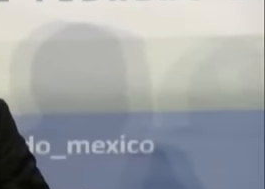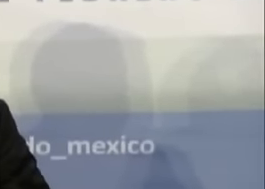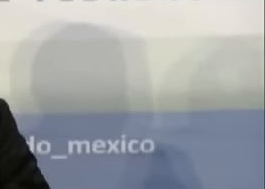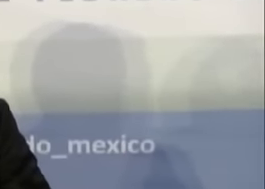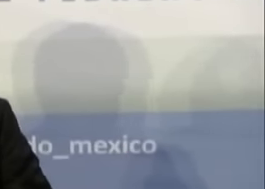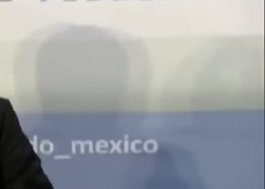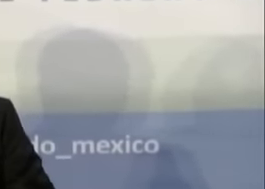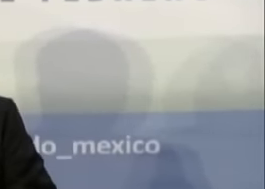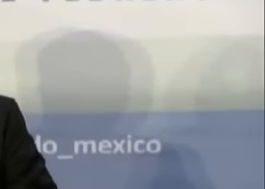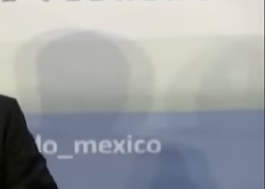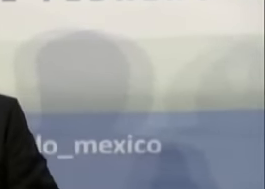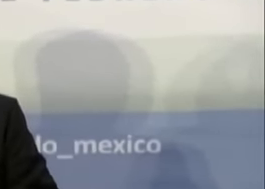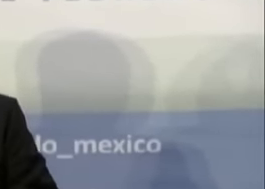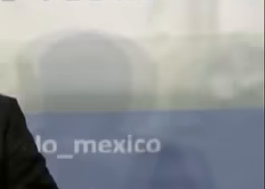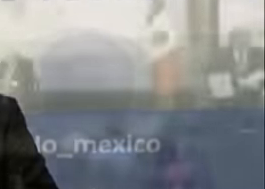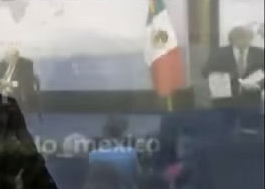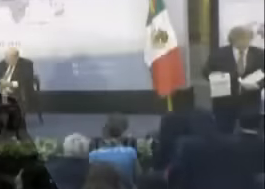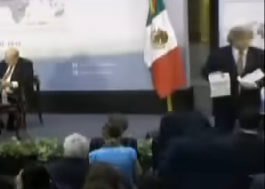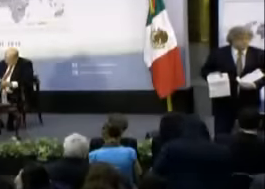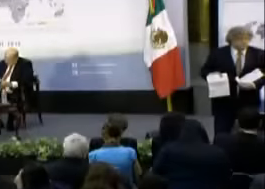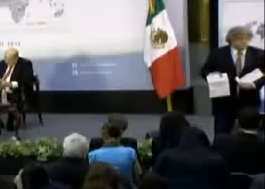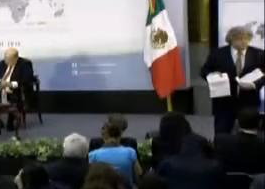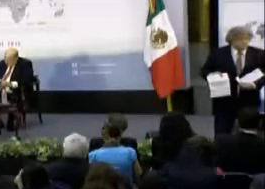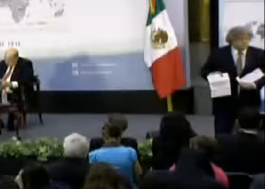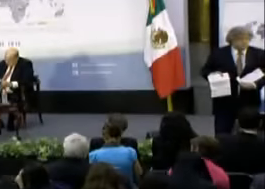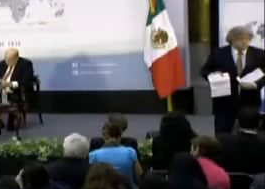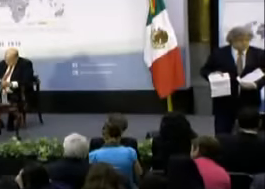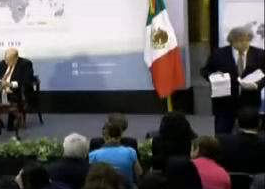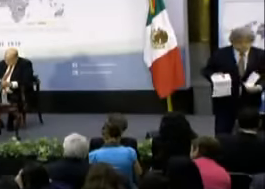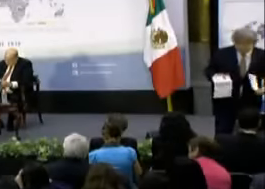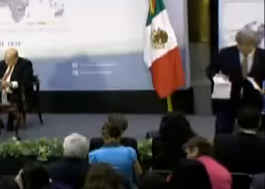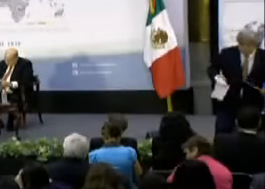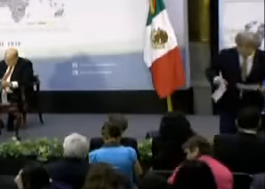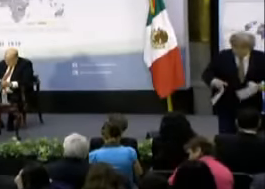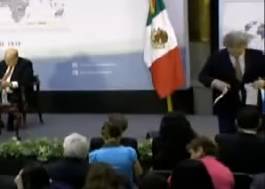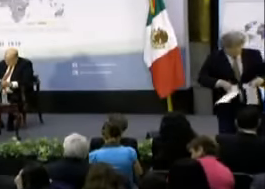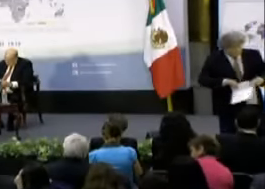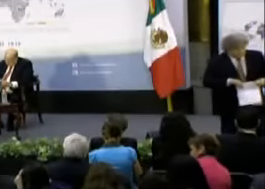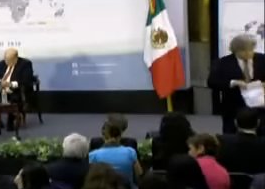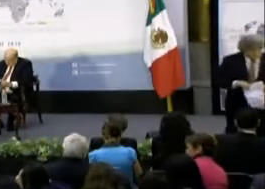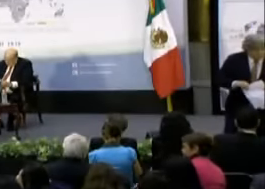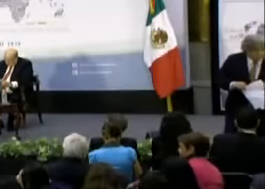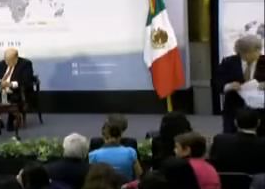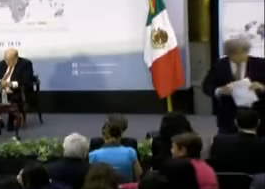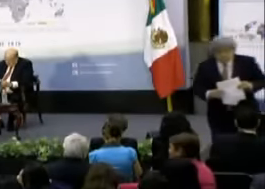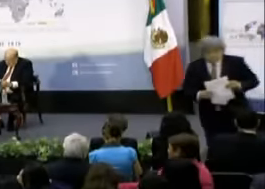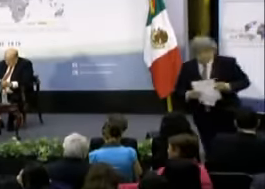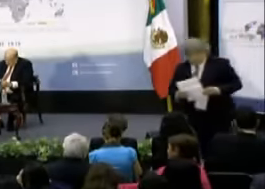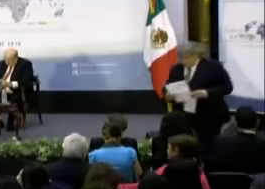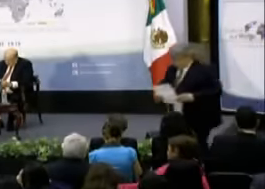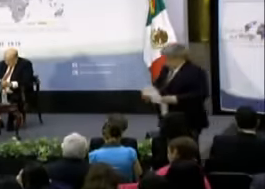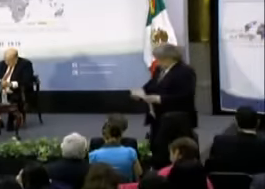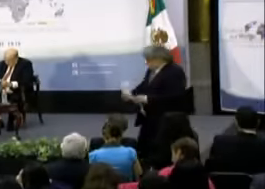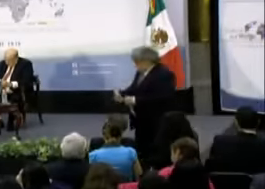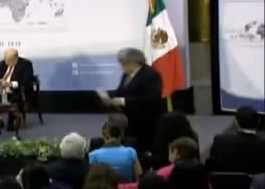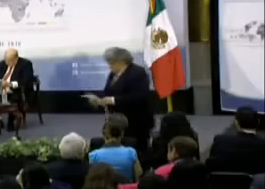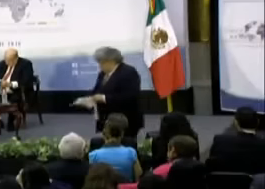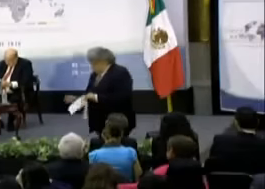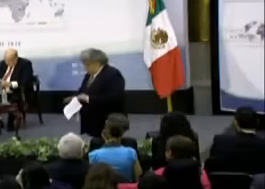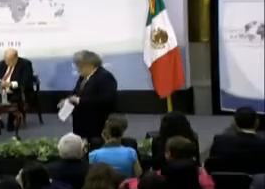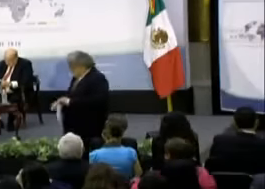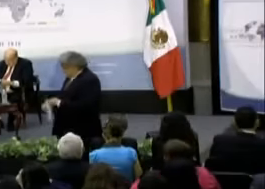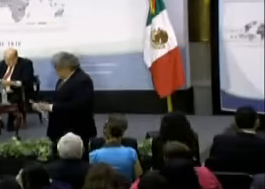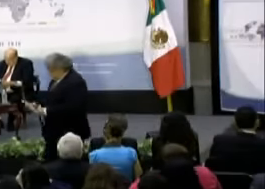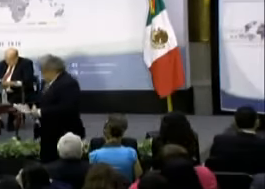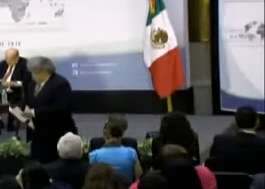Nezahualcóyotl en el Estado de México. Fue tesorero municipal del municipio de Nezahualcóyotl y funcionario de la Secretaría del Trabajo